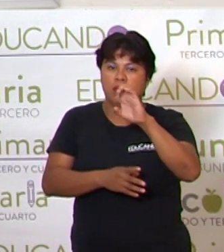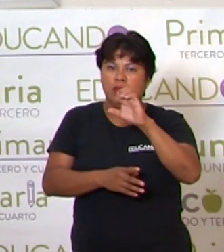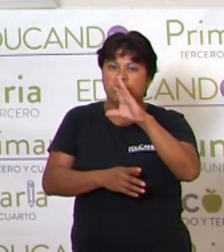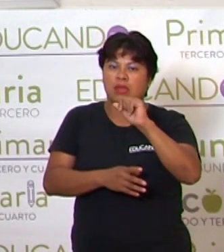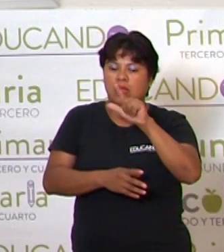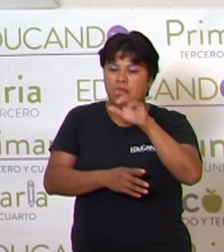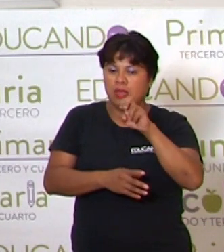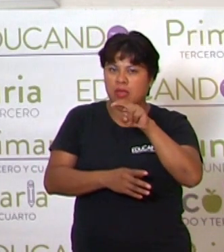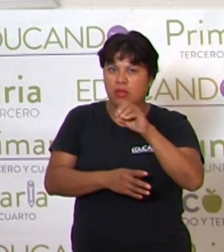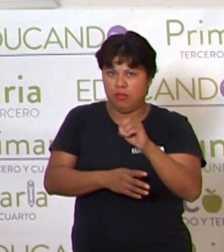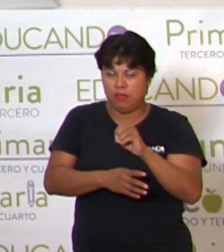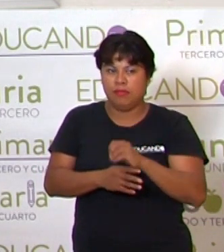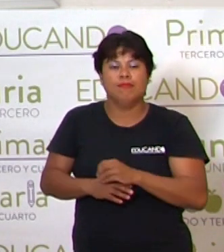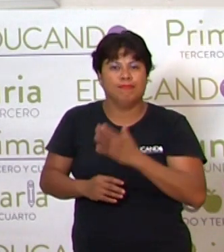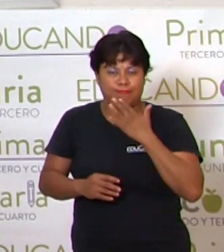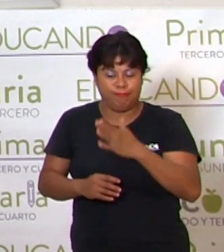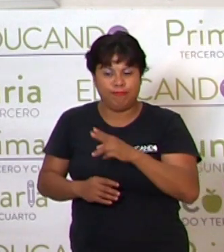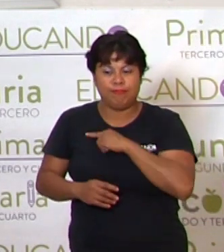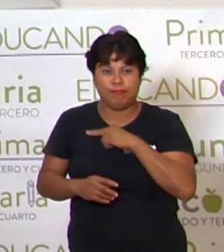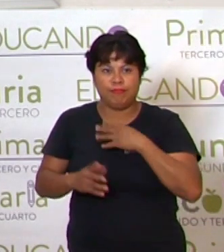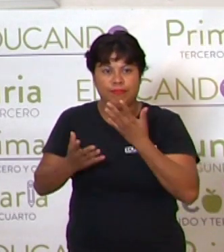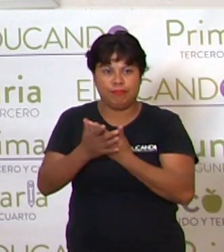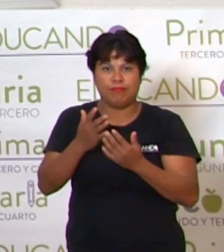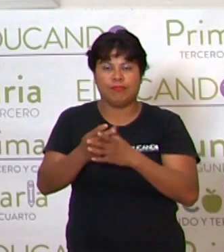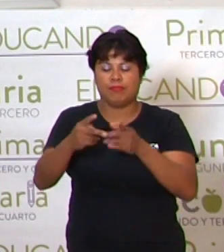Escaleno. Bien, entonces vamos a marcar nuestro ángulo,